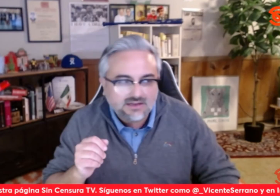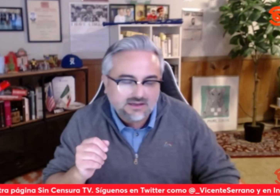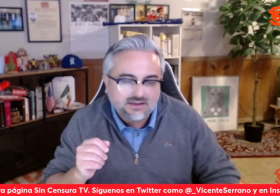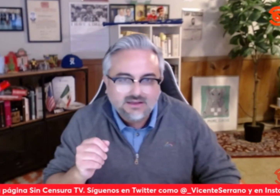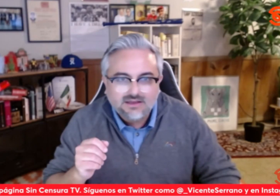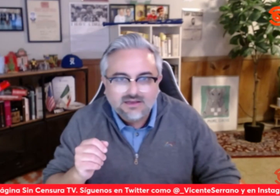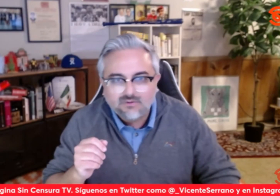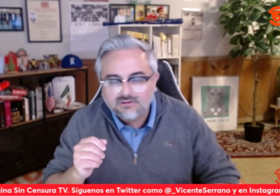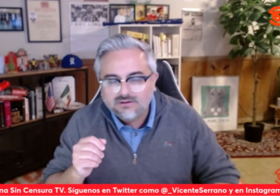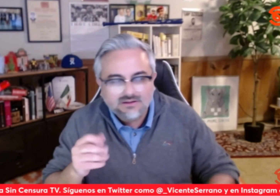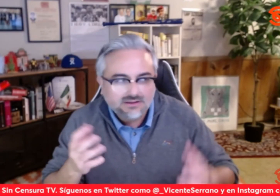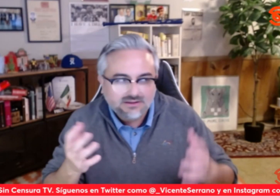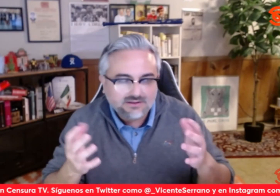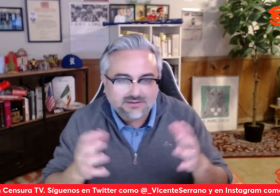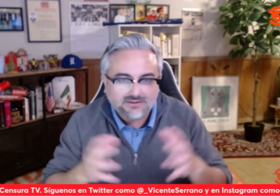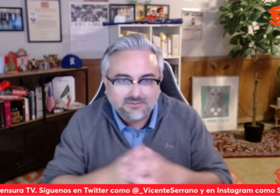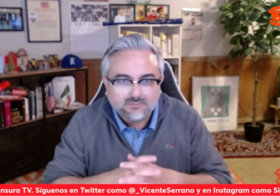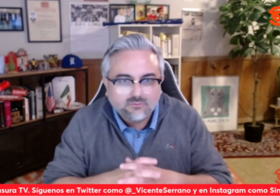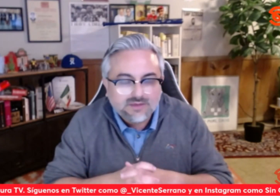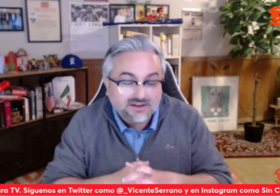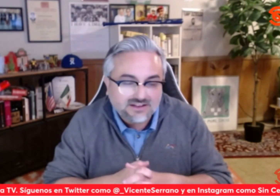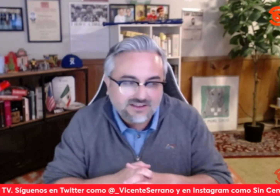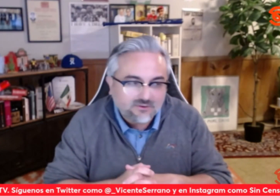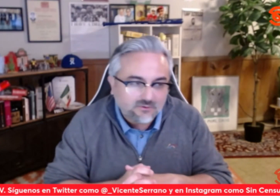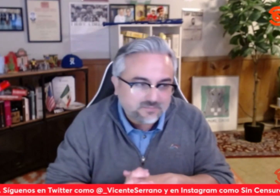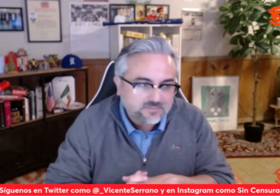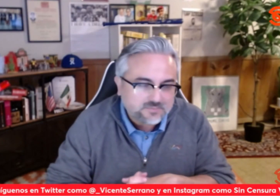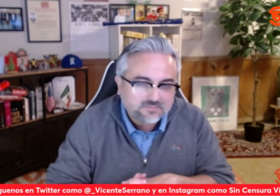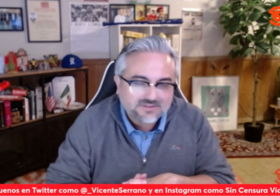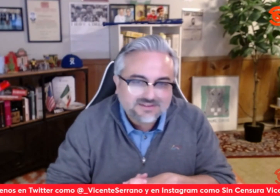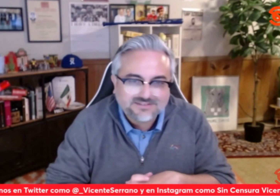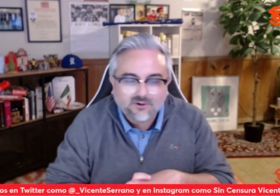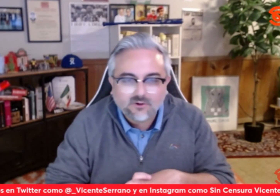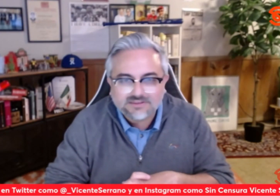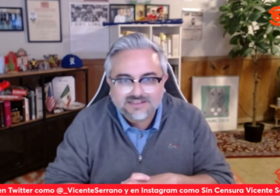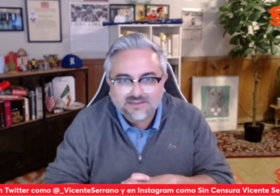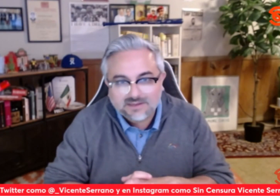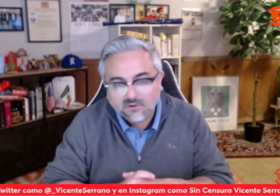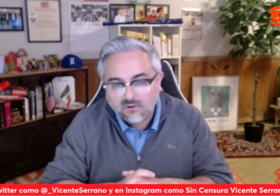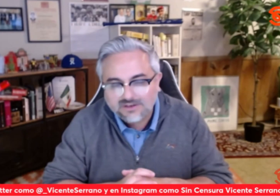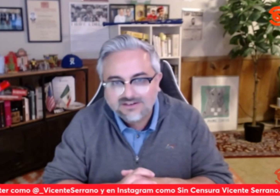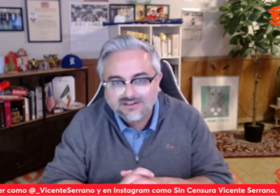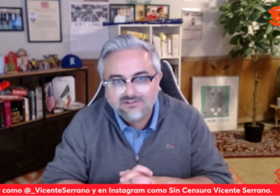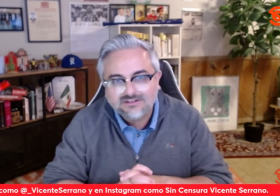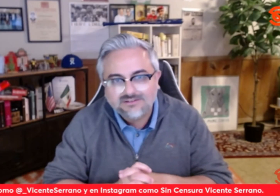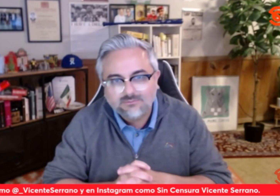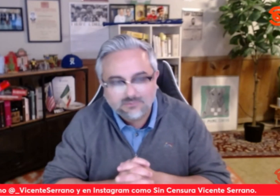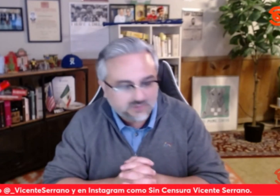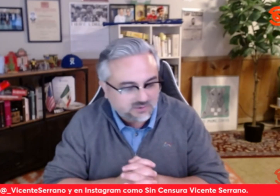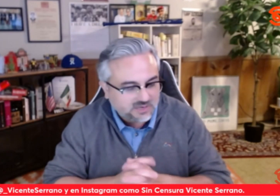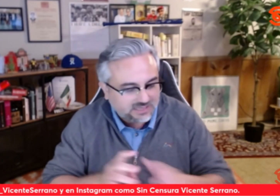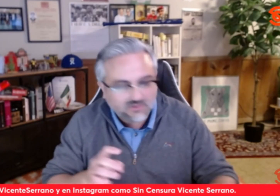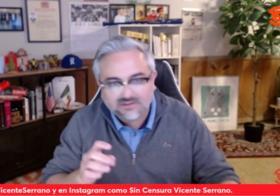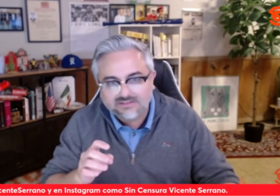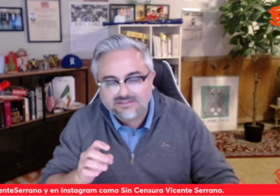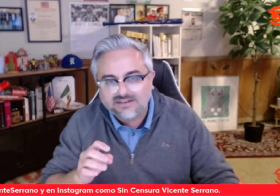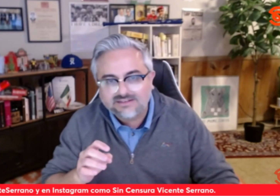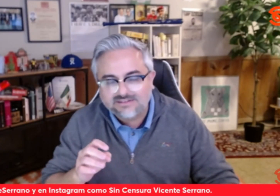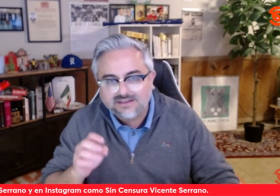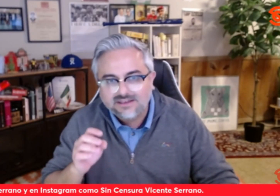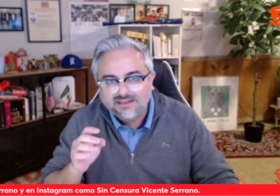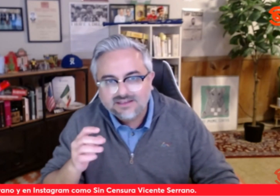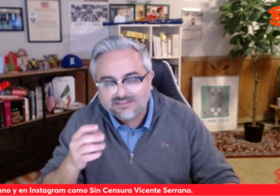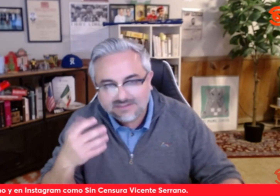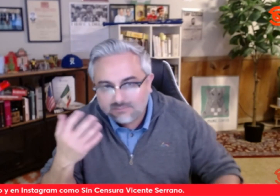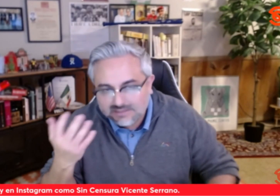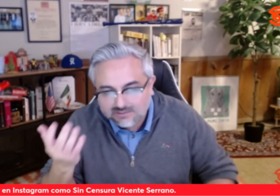Saldívar, a un muy madrileño, Ciro Gómez Leiva, y enojón, ¿no? Muy enojado del decirle que es